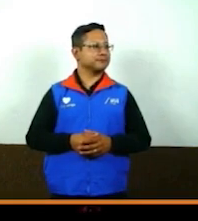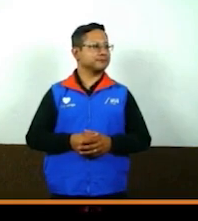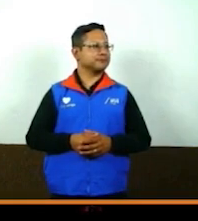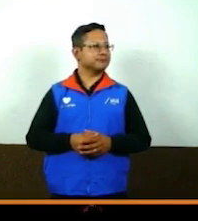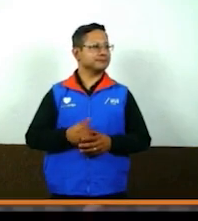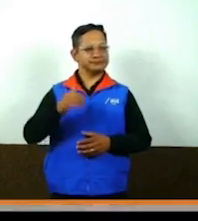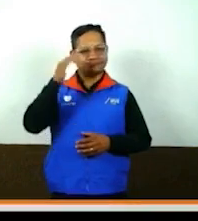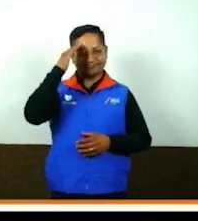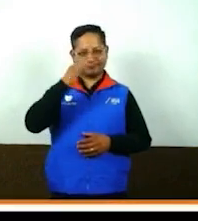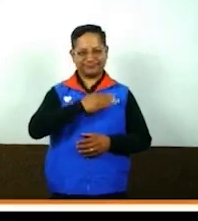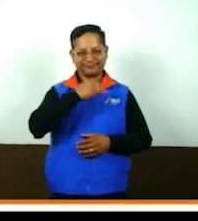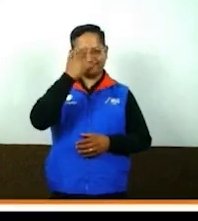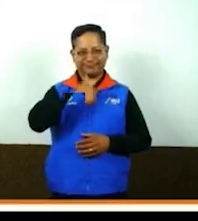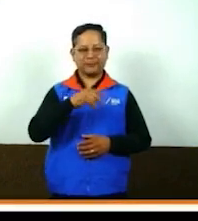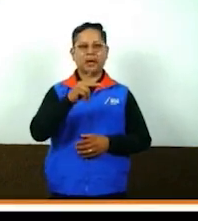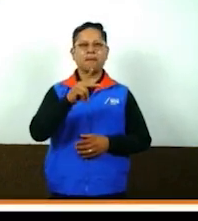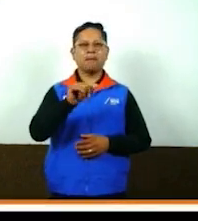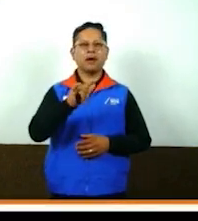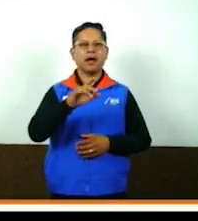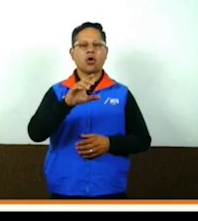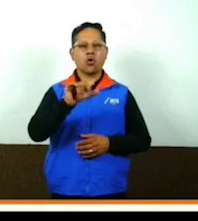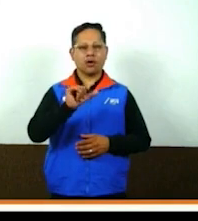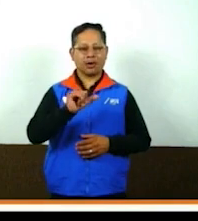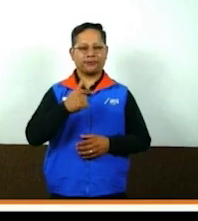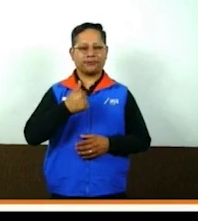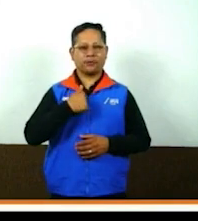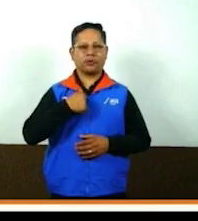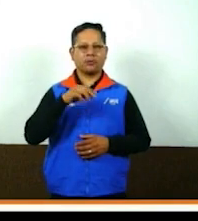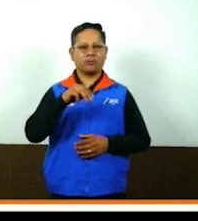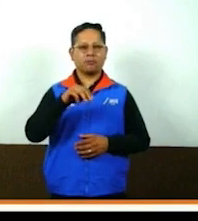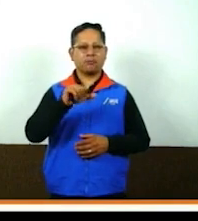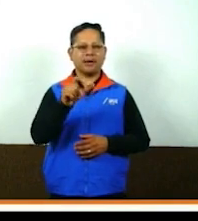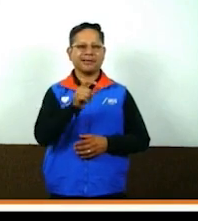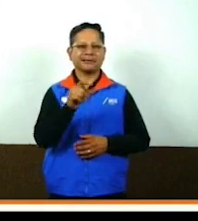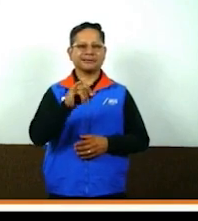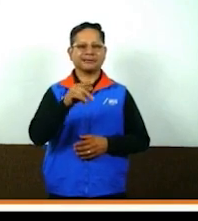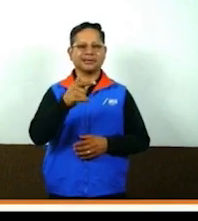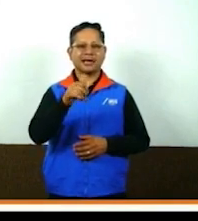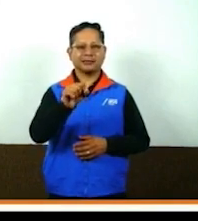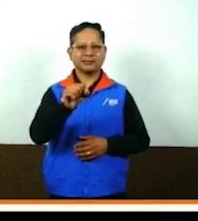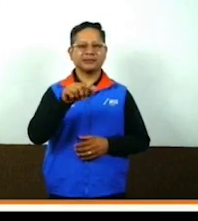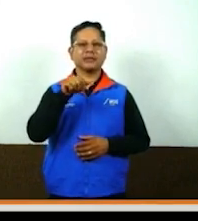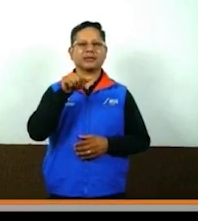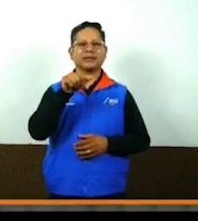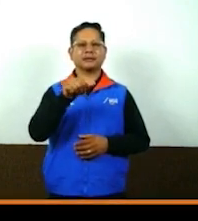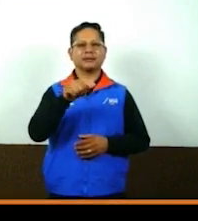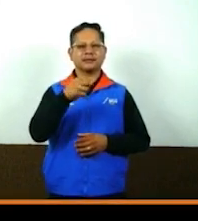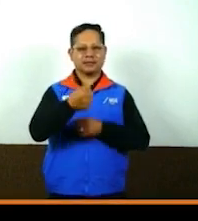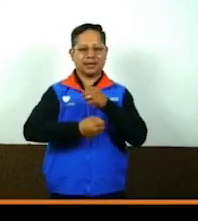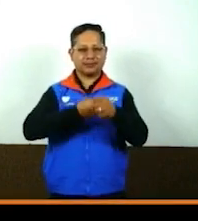Hola, buenas noches. Paola Macías, represento a Consorcio Mexigas, 16 años.